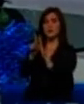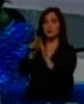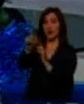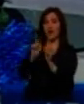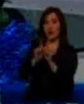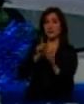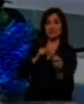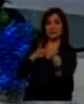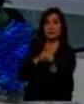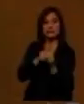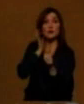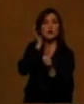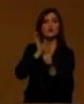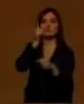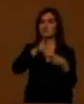de alejamiento.